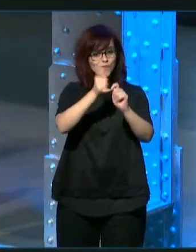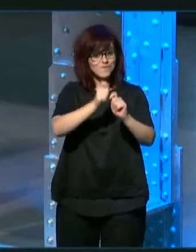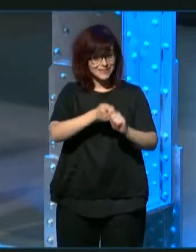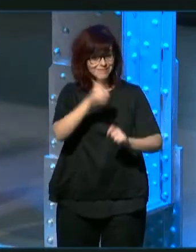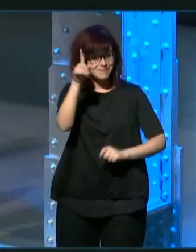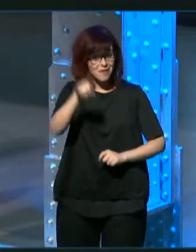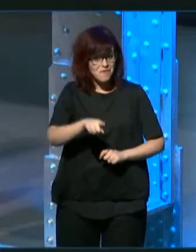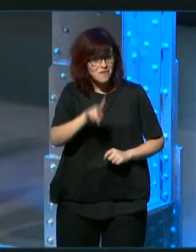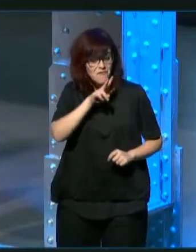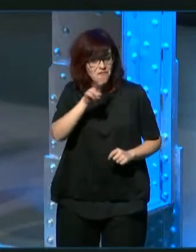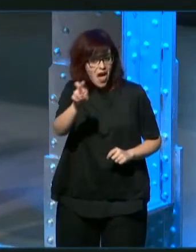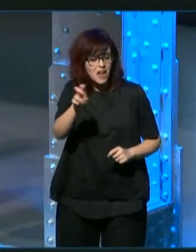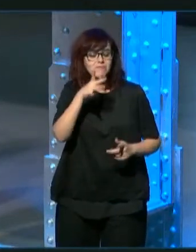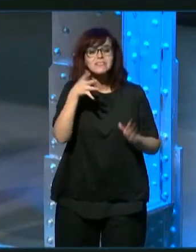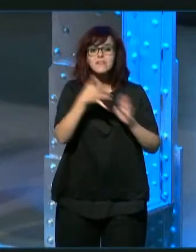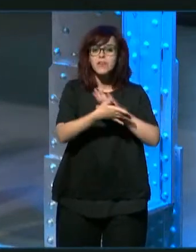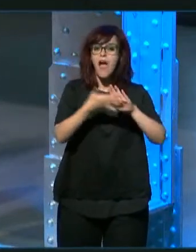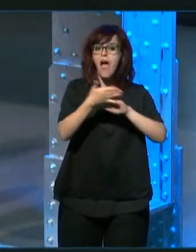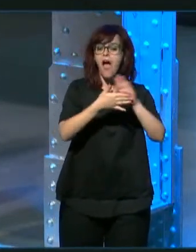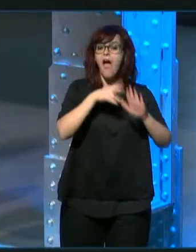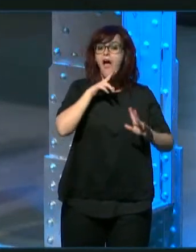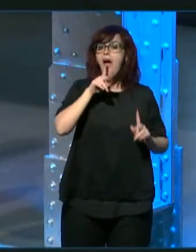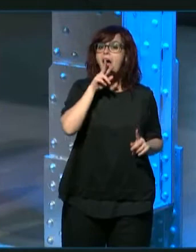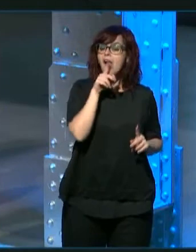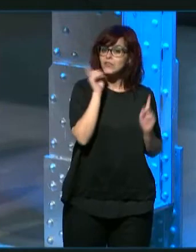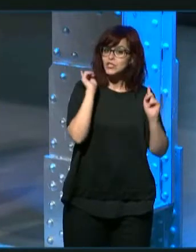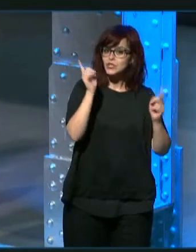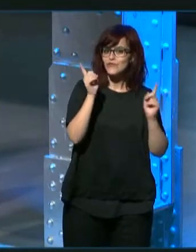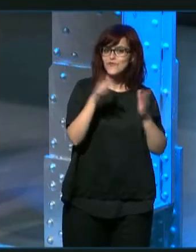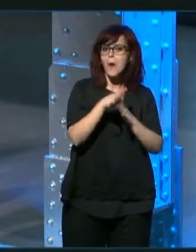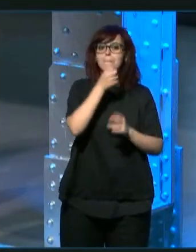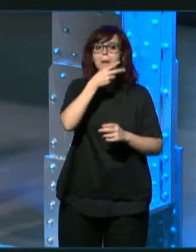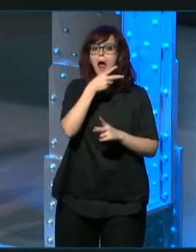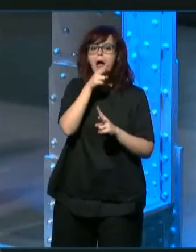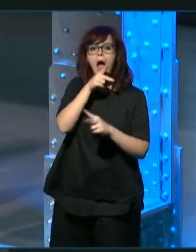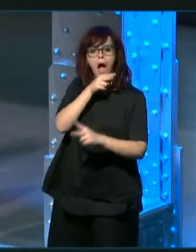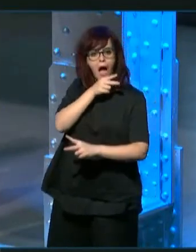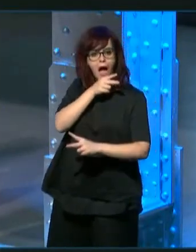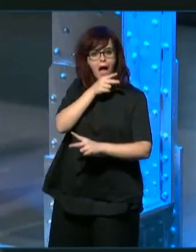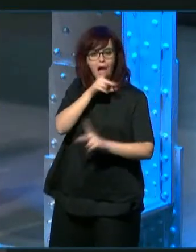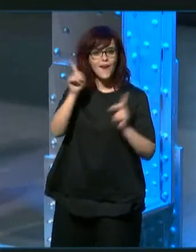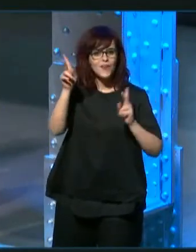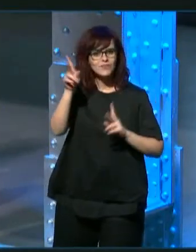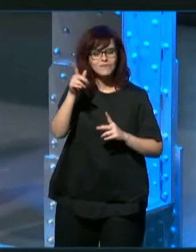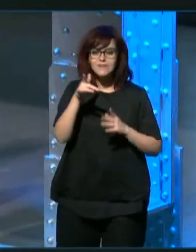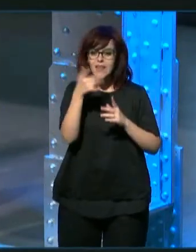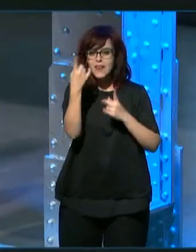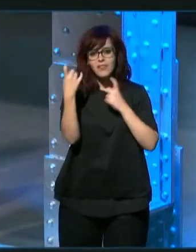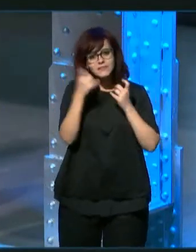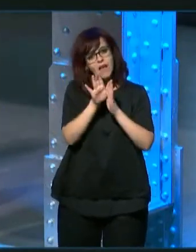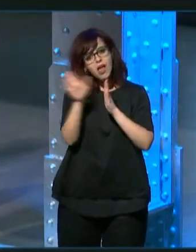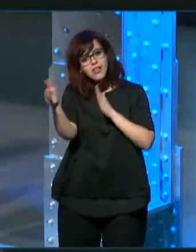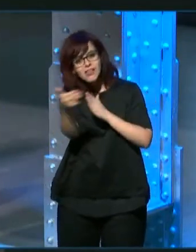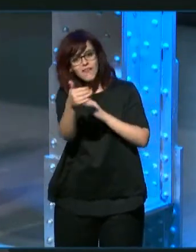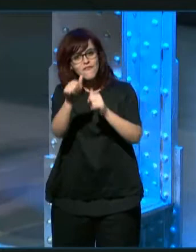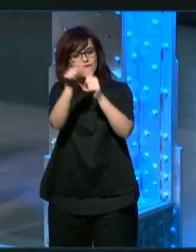¿no? No les basta con hablar, como se habla en los bares, sino que además tienen que decir las cosas de otra determinada manera, de